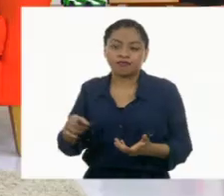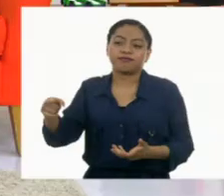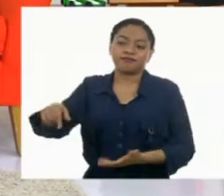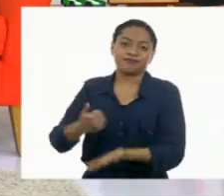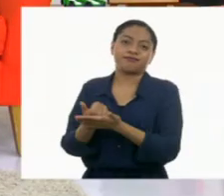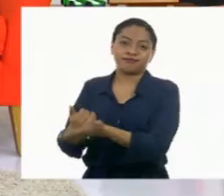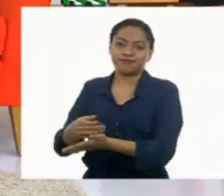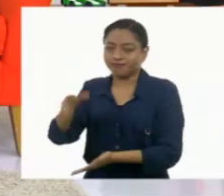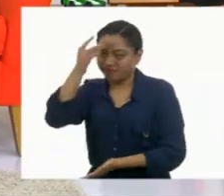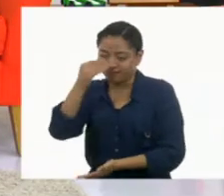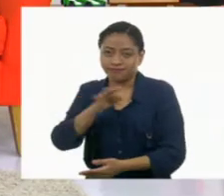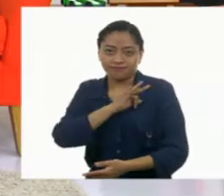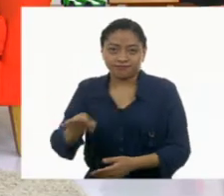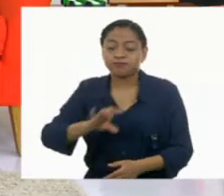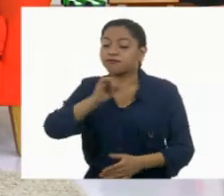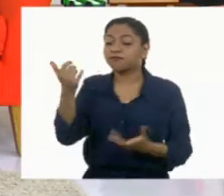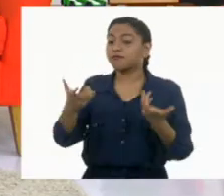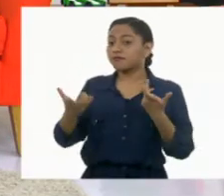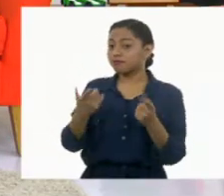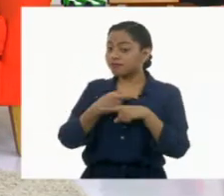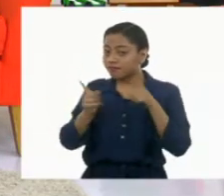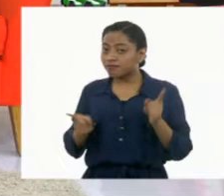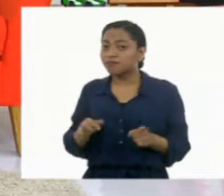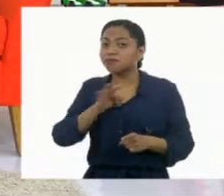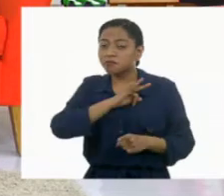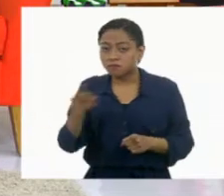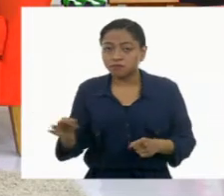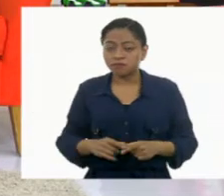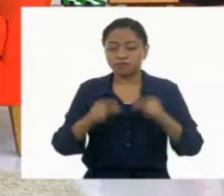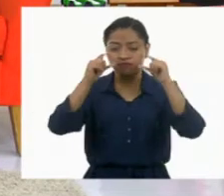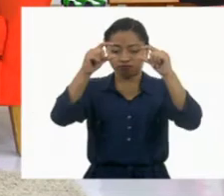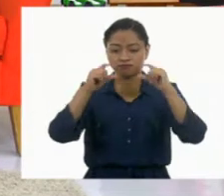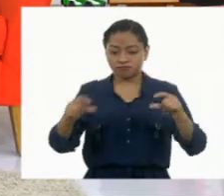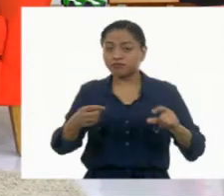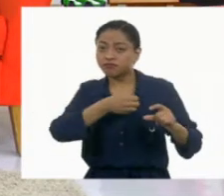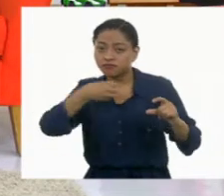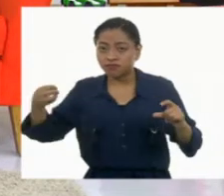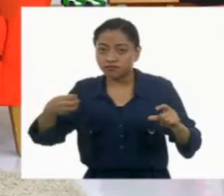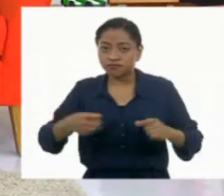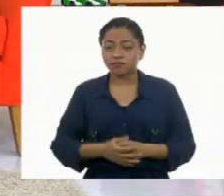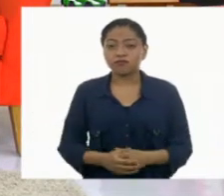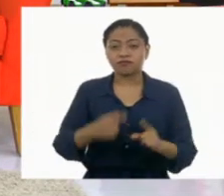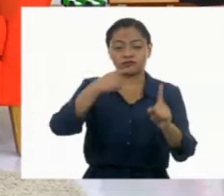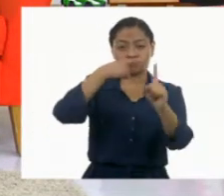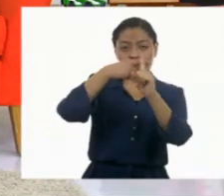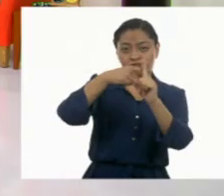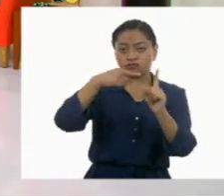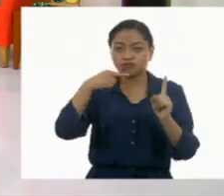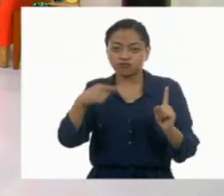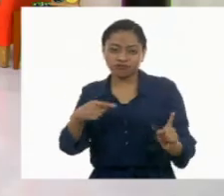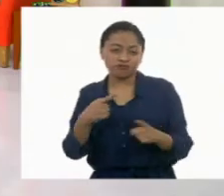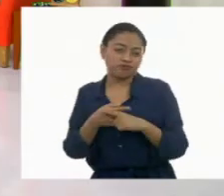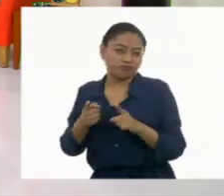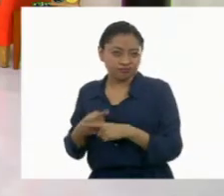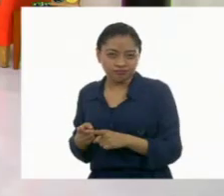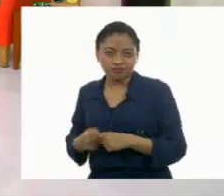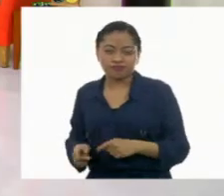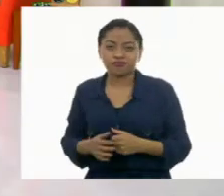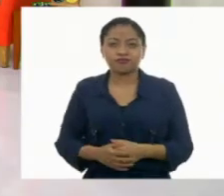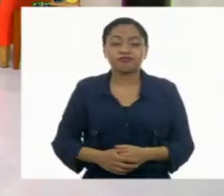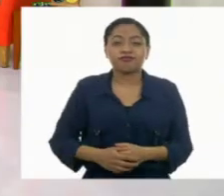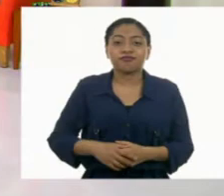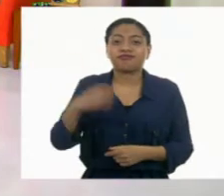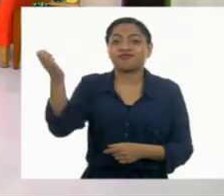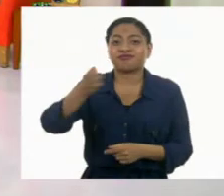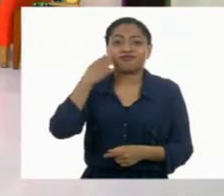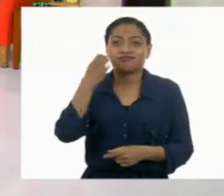aprendizaje. Otra cosa que se puede hacer es jerarquizar, como lo decía Gina, las operaciones. Las operaciones en un contexto